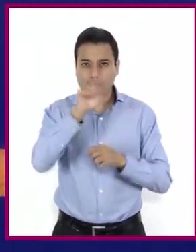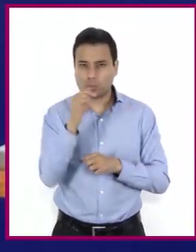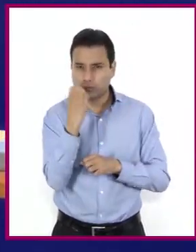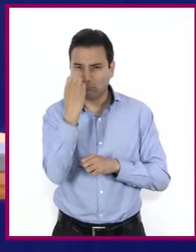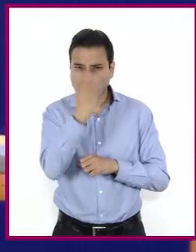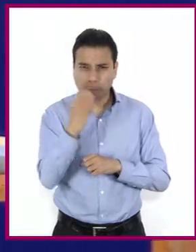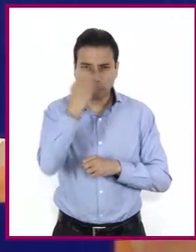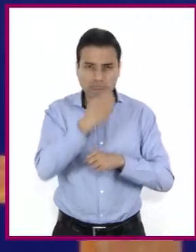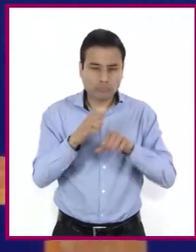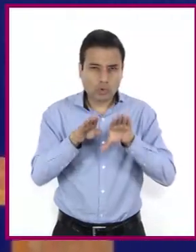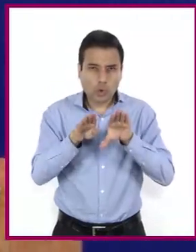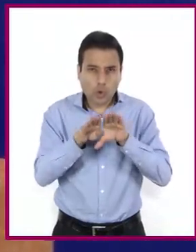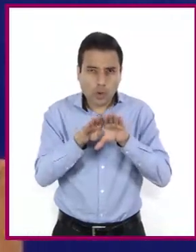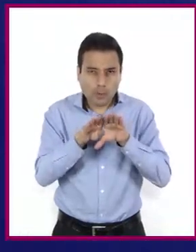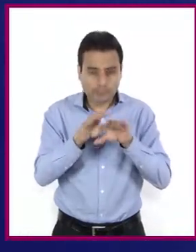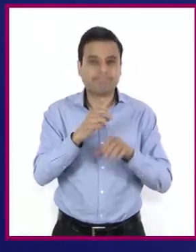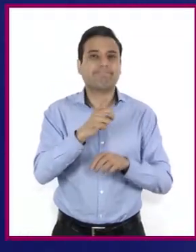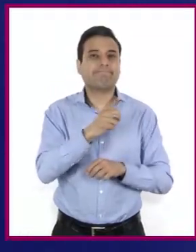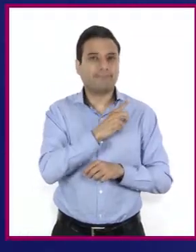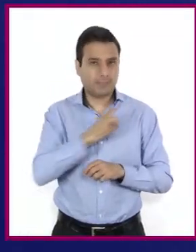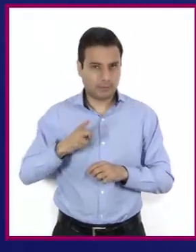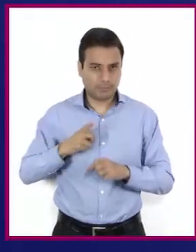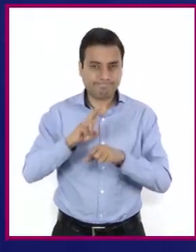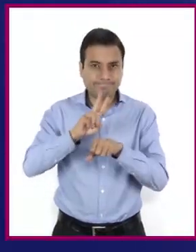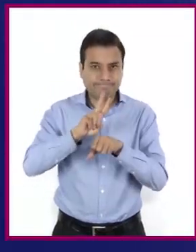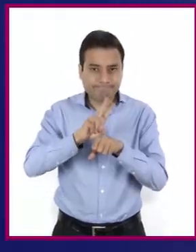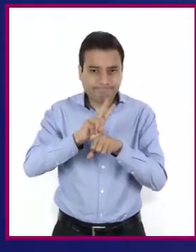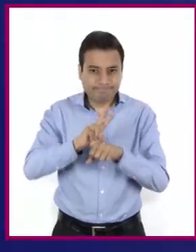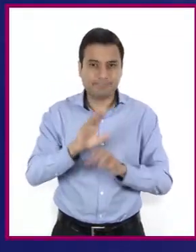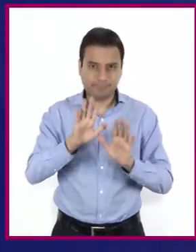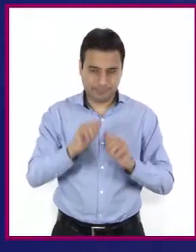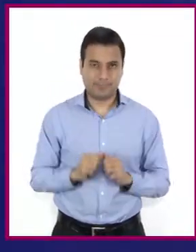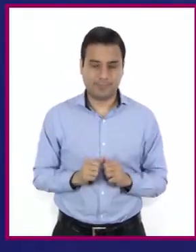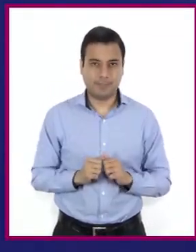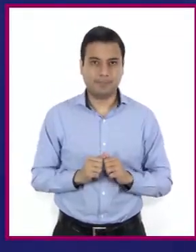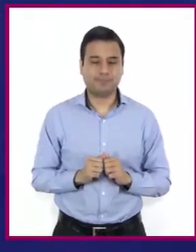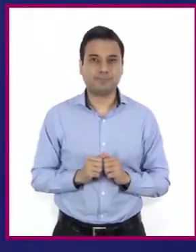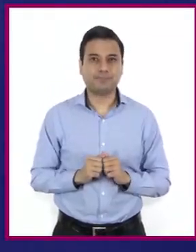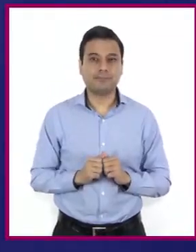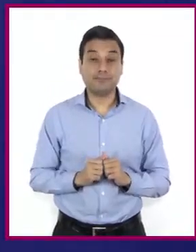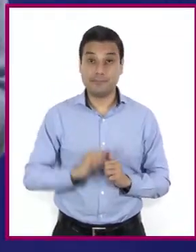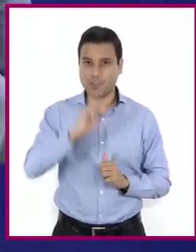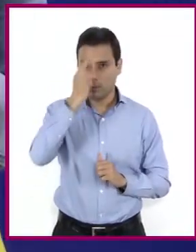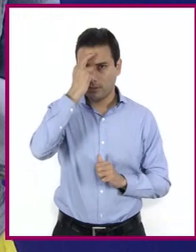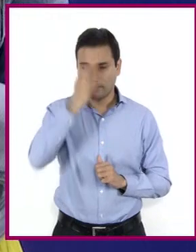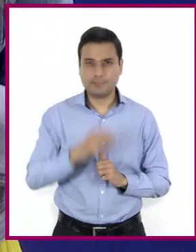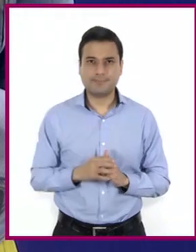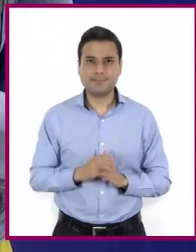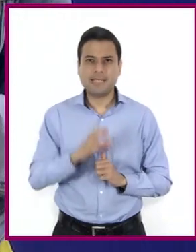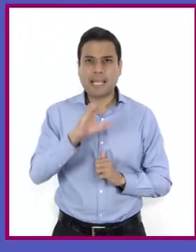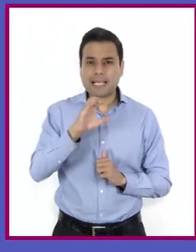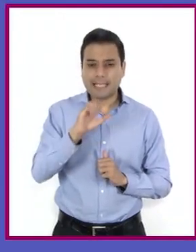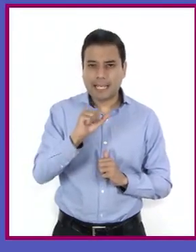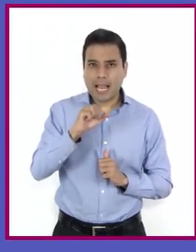y cómo se les va a dar seguimiento. Antes de continuar, recordemos qué son las campañas